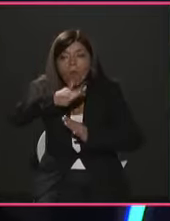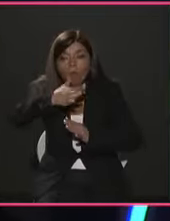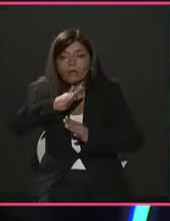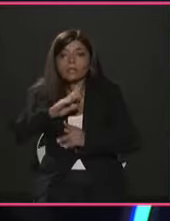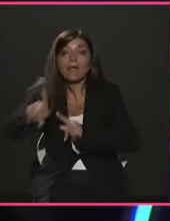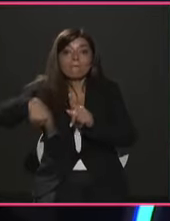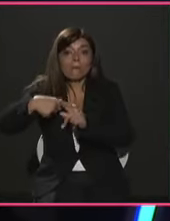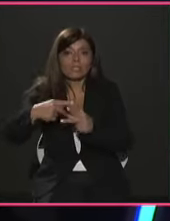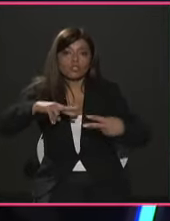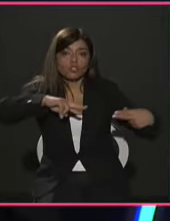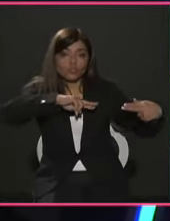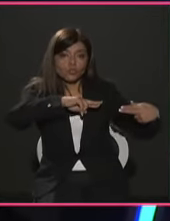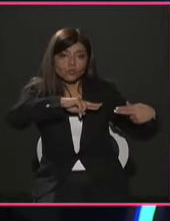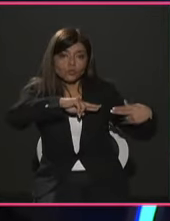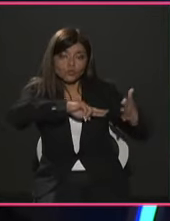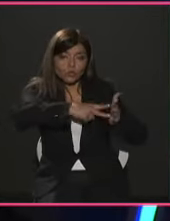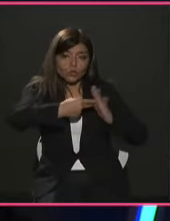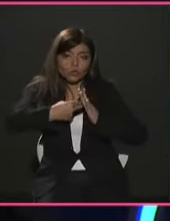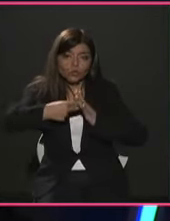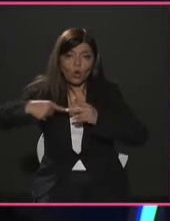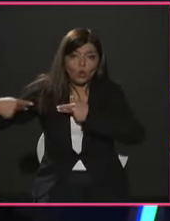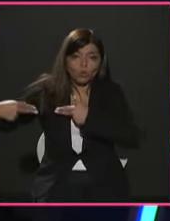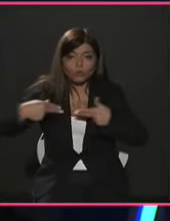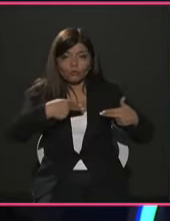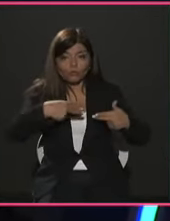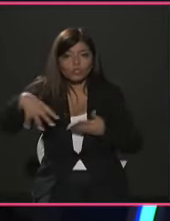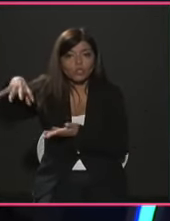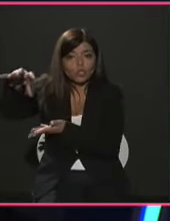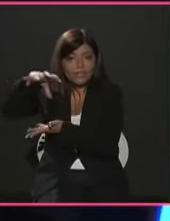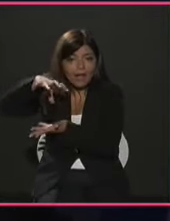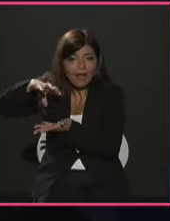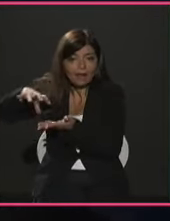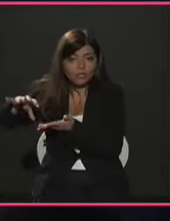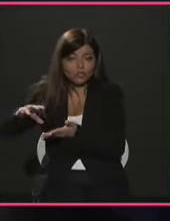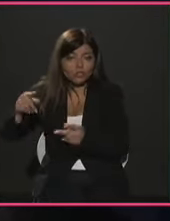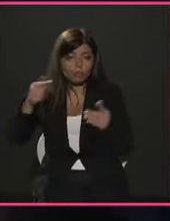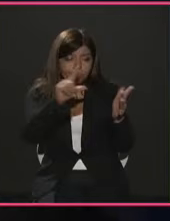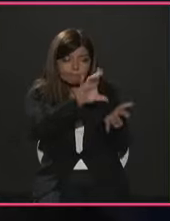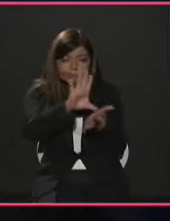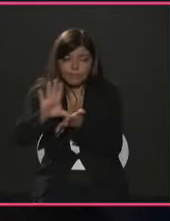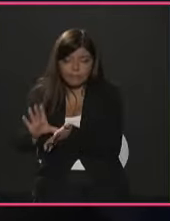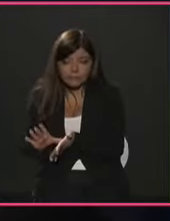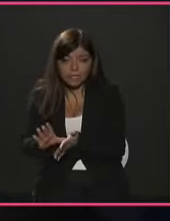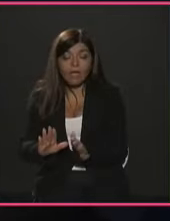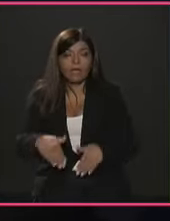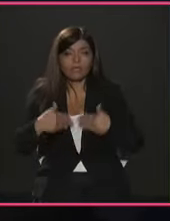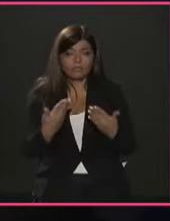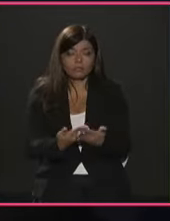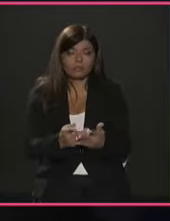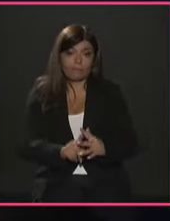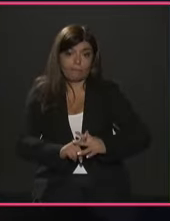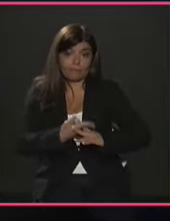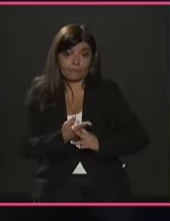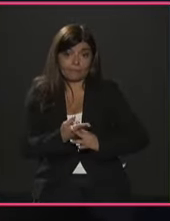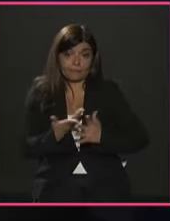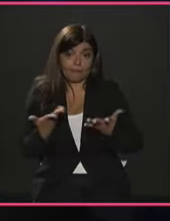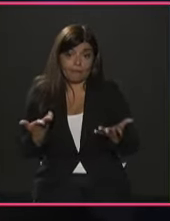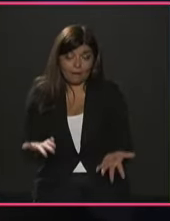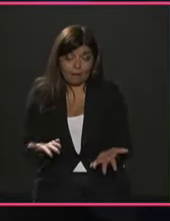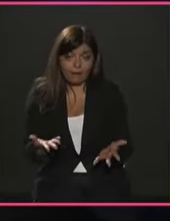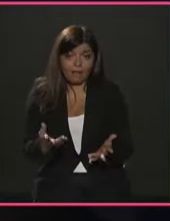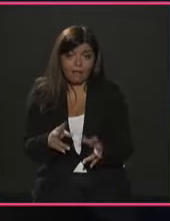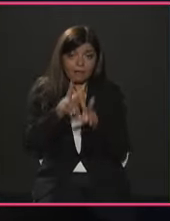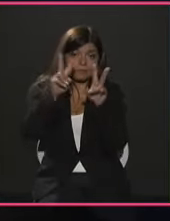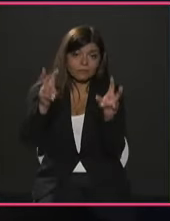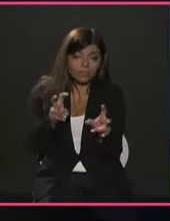los conflictos de la región entonces Cuáles son las primeras las principales fuentes